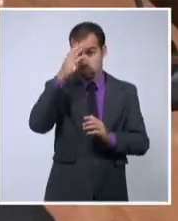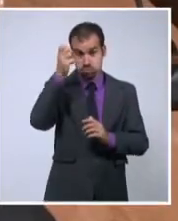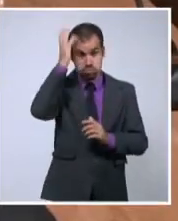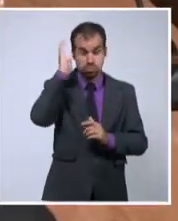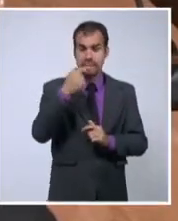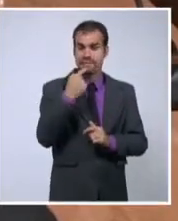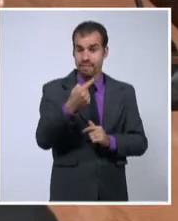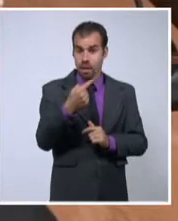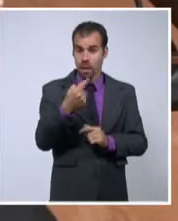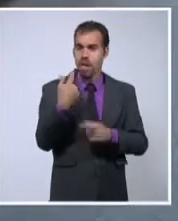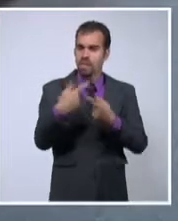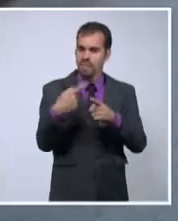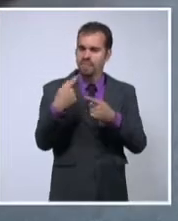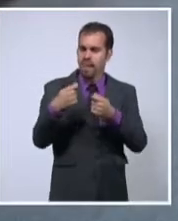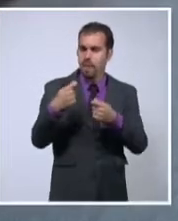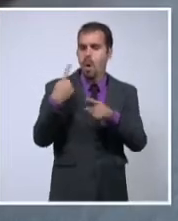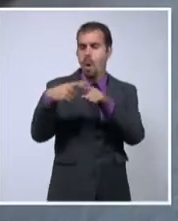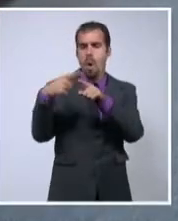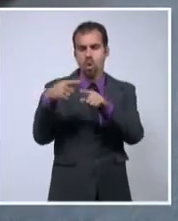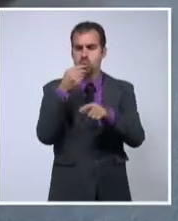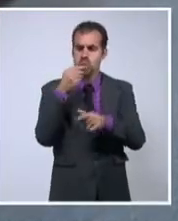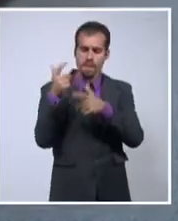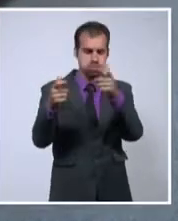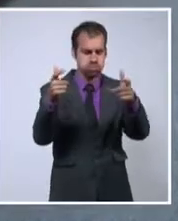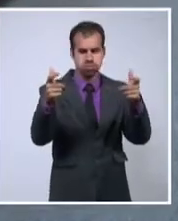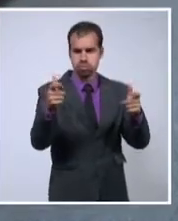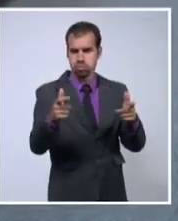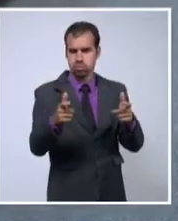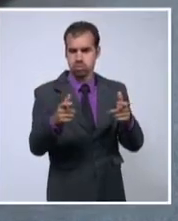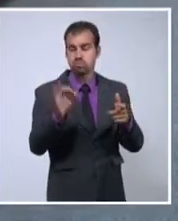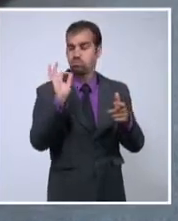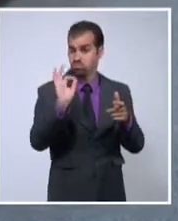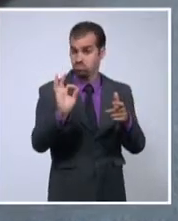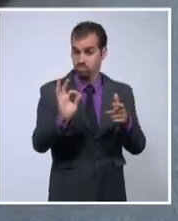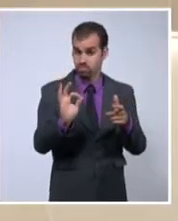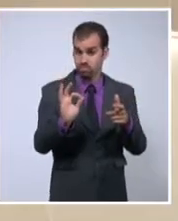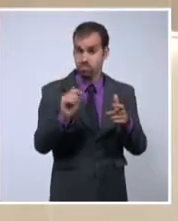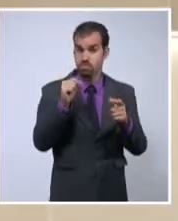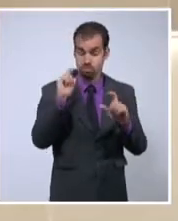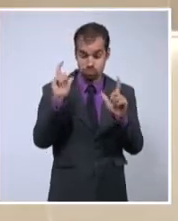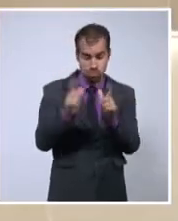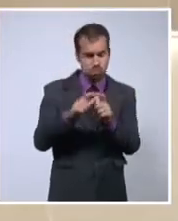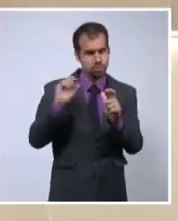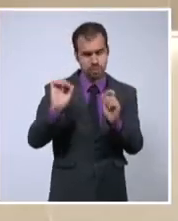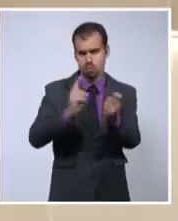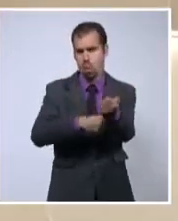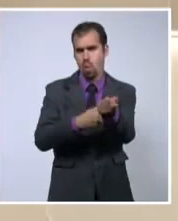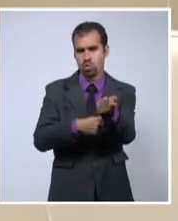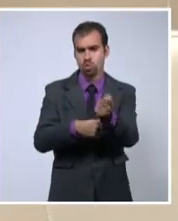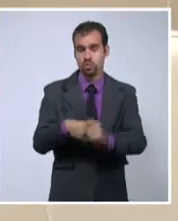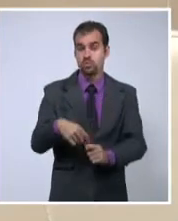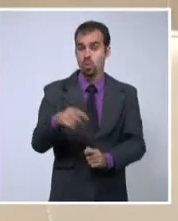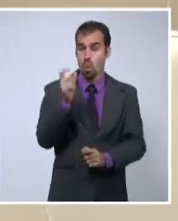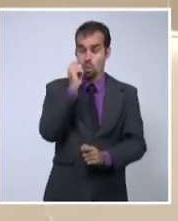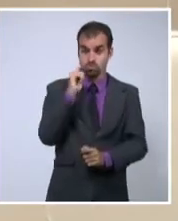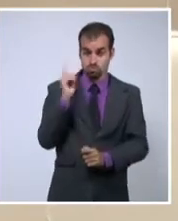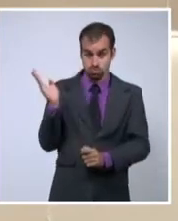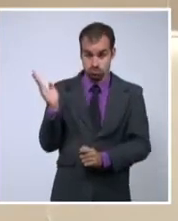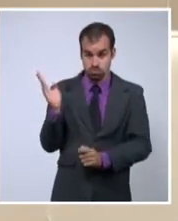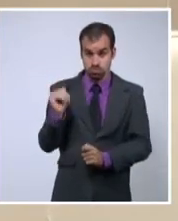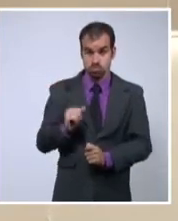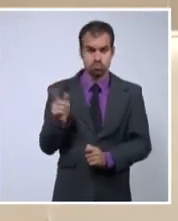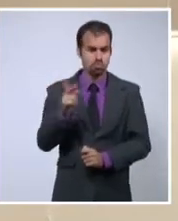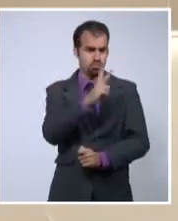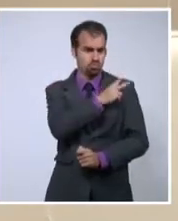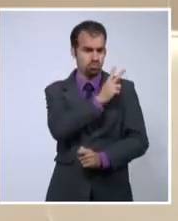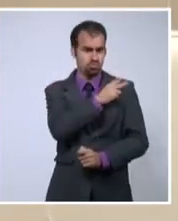a otros grupos vulnerables. Como es habitual en cada uno de estos encuentros, el doctor en ciencias Raúl Guinovar, decano de la